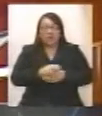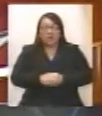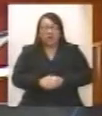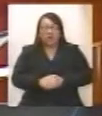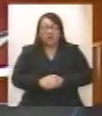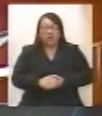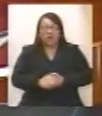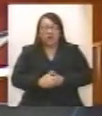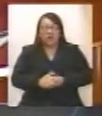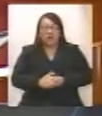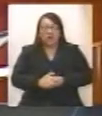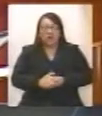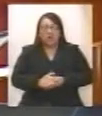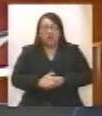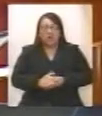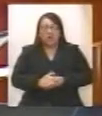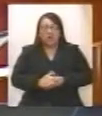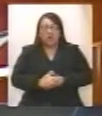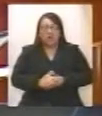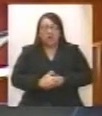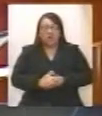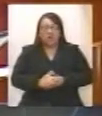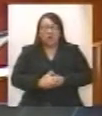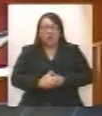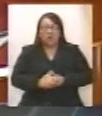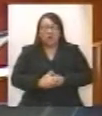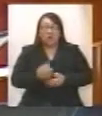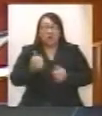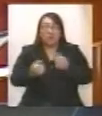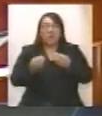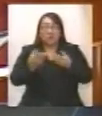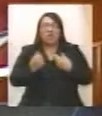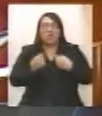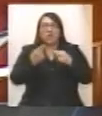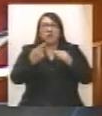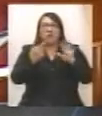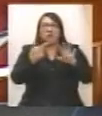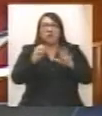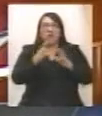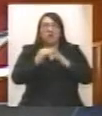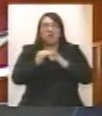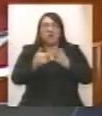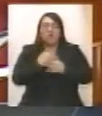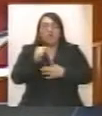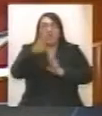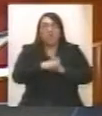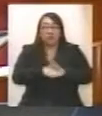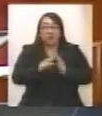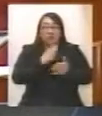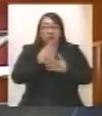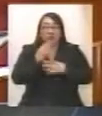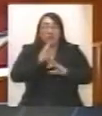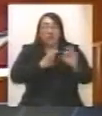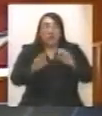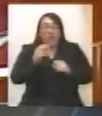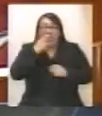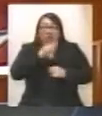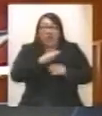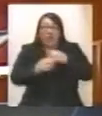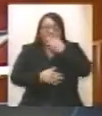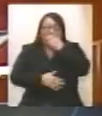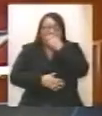Resultados, al cual se le ha asignado un presupuesto de 170 millones de nuevos soles para desnutrición crónica